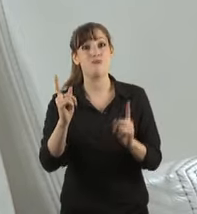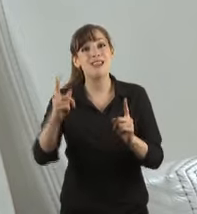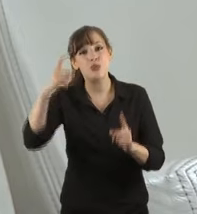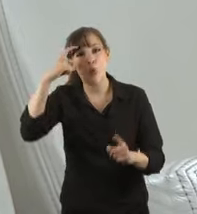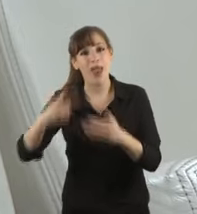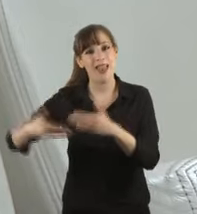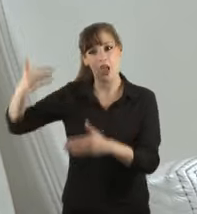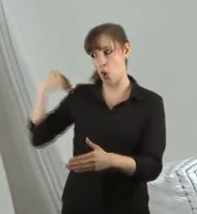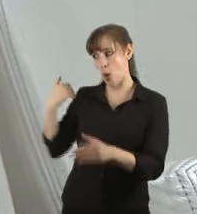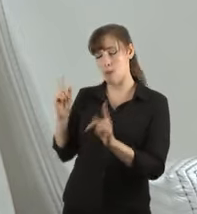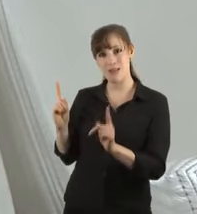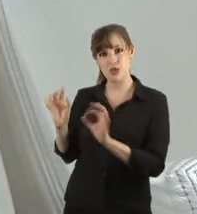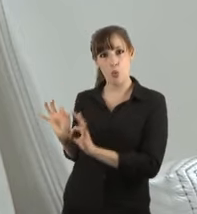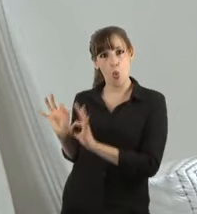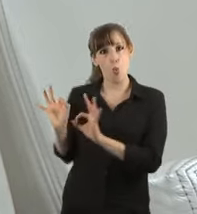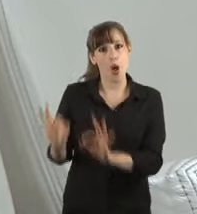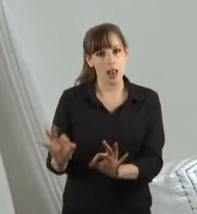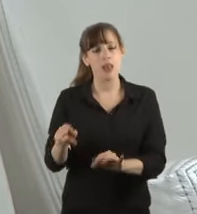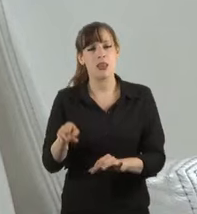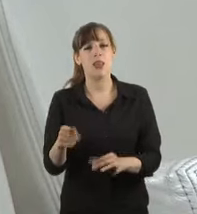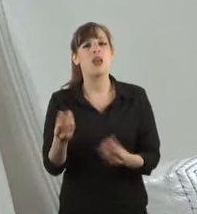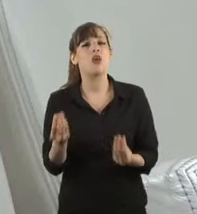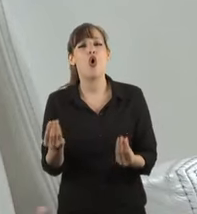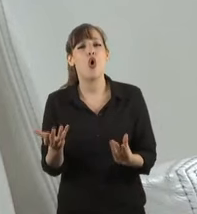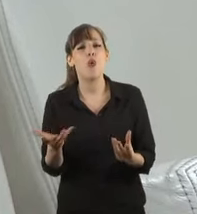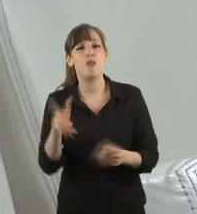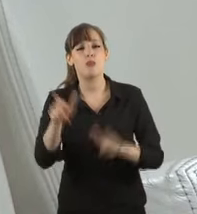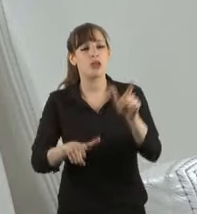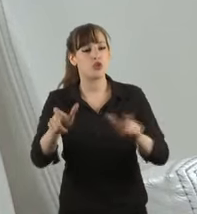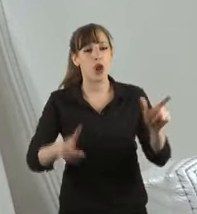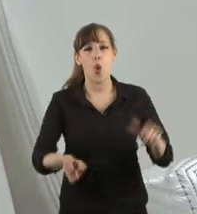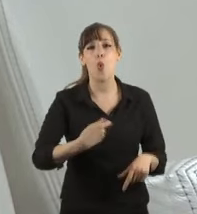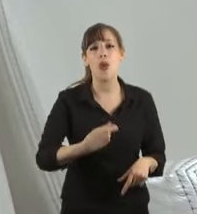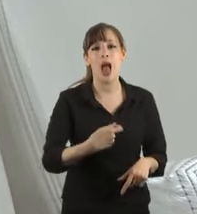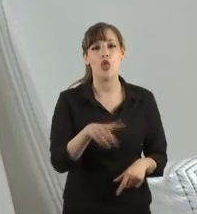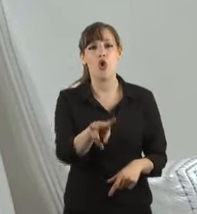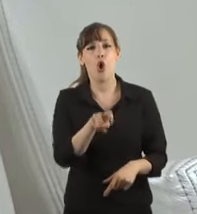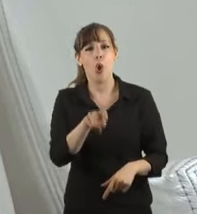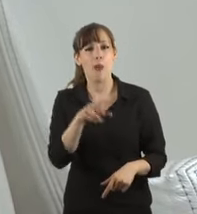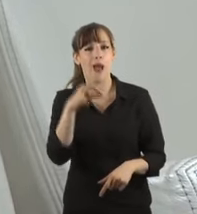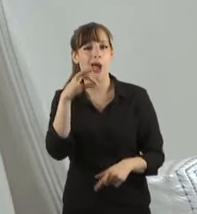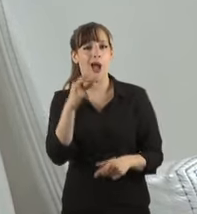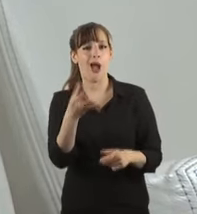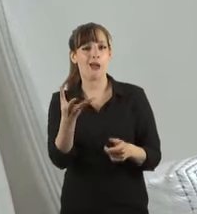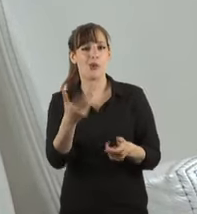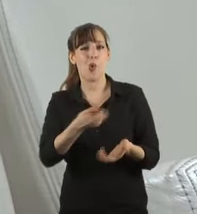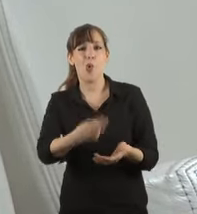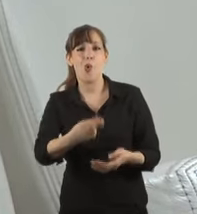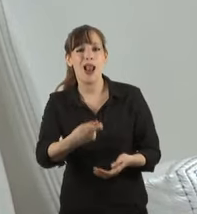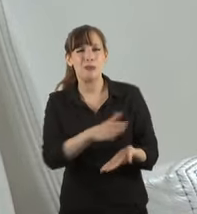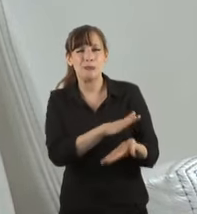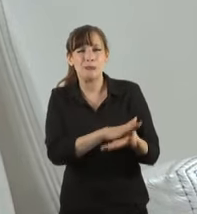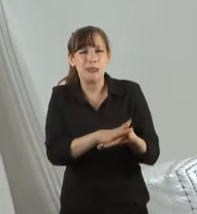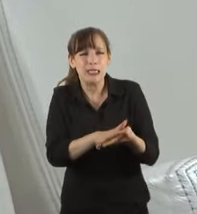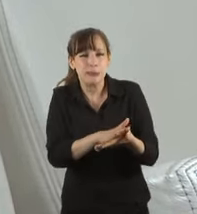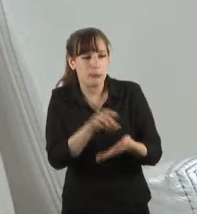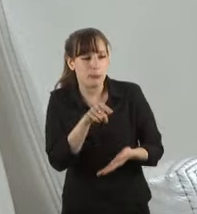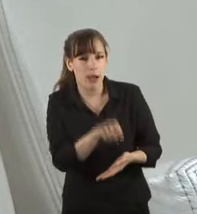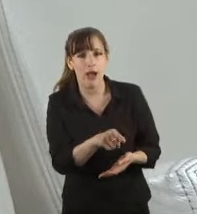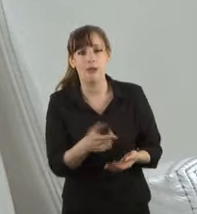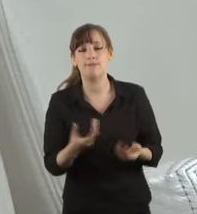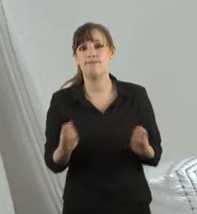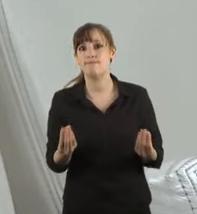jubilados que están por encima de la mínima y que son los que vienen señalando Incluso en la gestión anterior que han